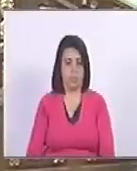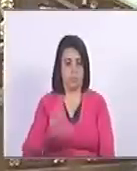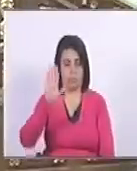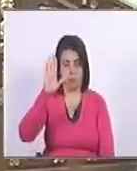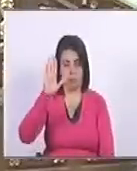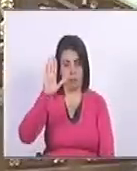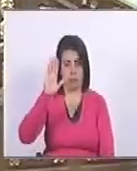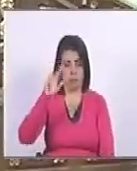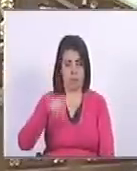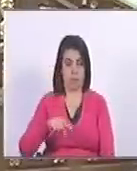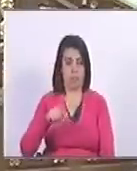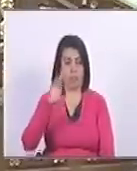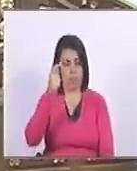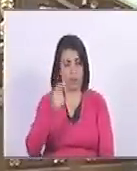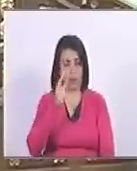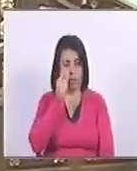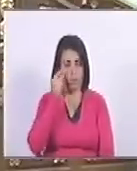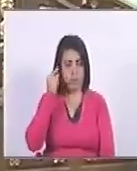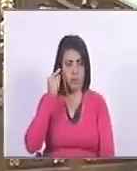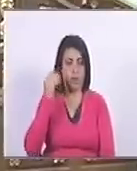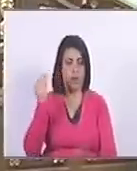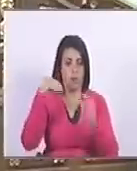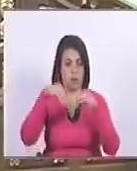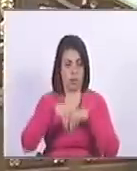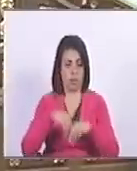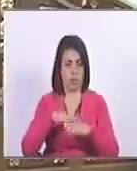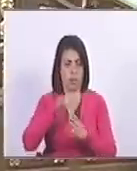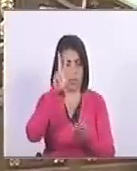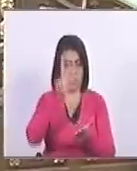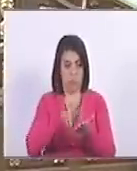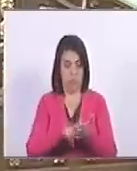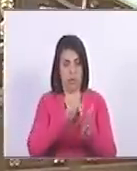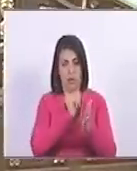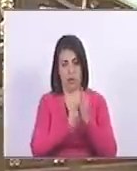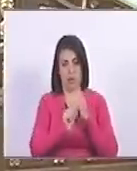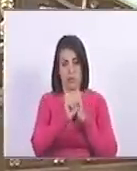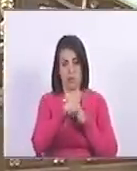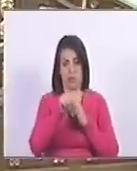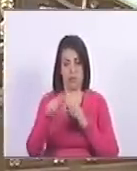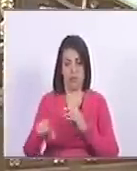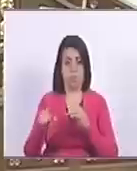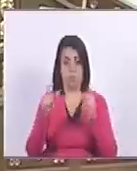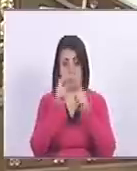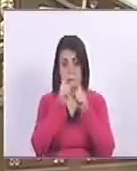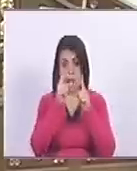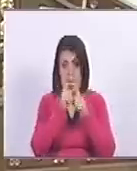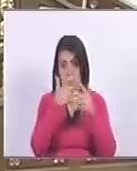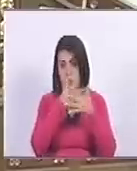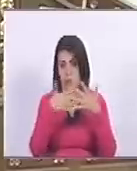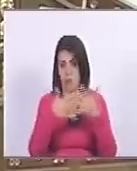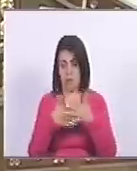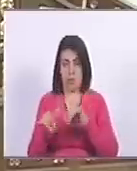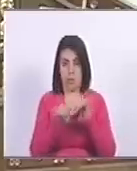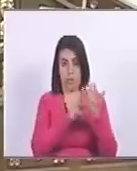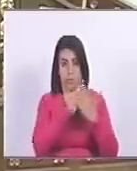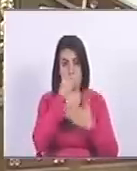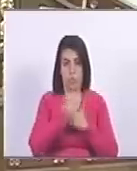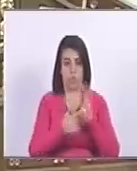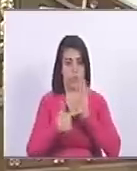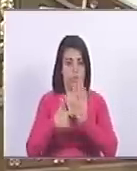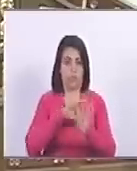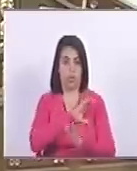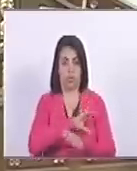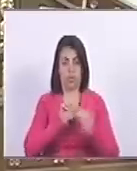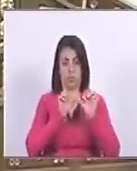En consideración. Las diputadas y diputados que estén de acuerdo con aprobar el artículo 11 en los términos en que está redactado en el proyecto presentado por la